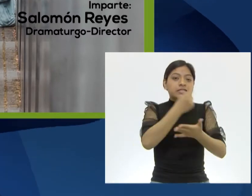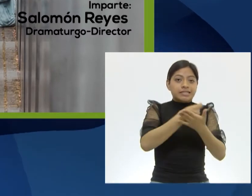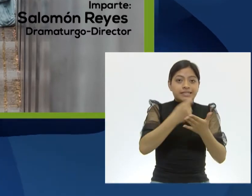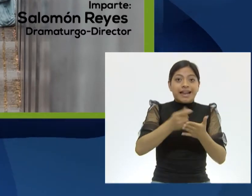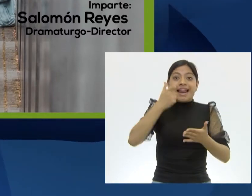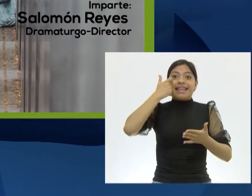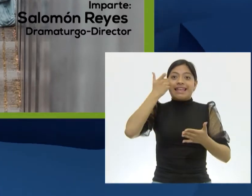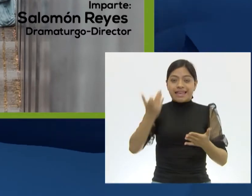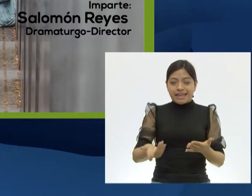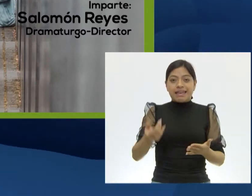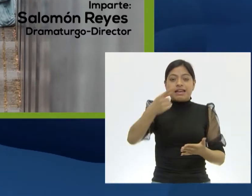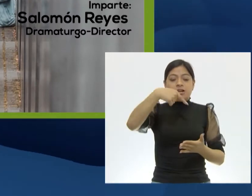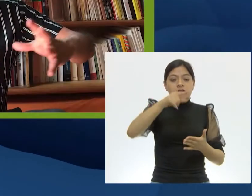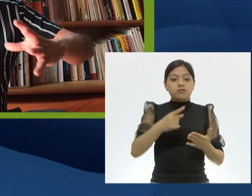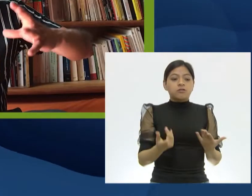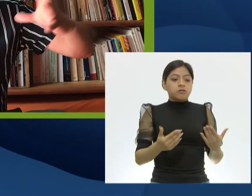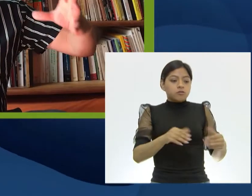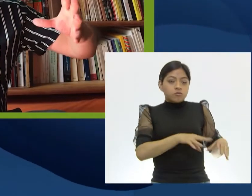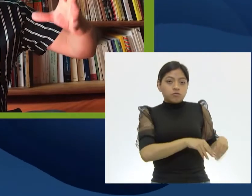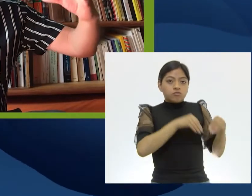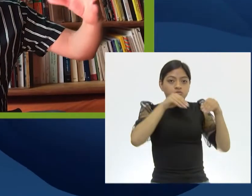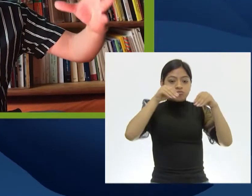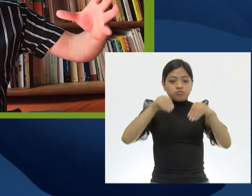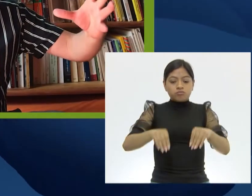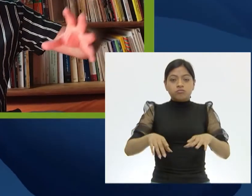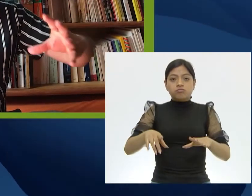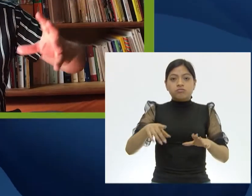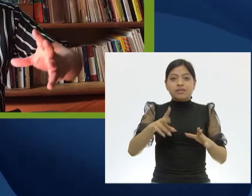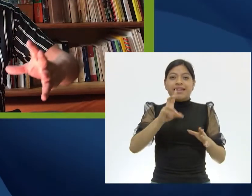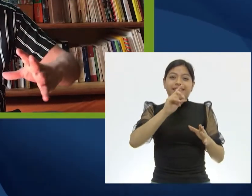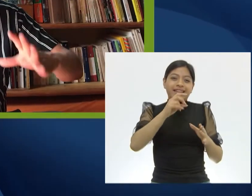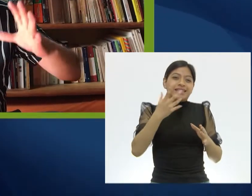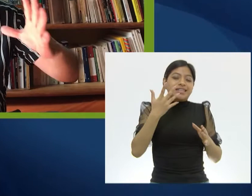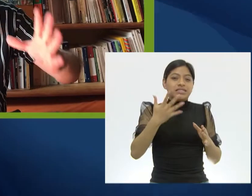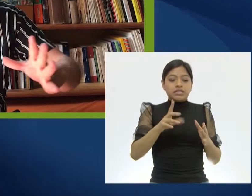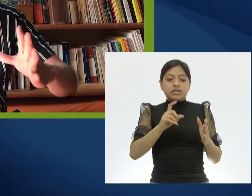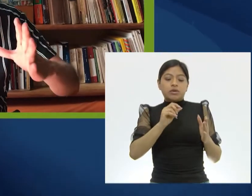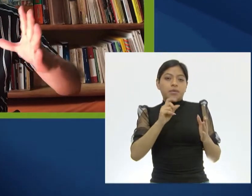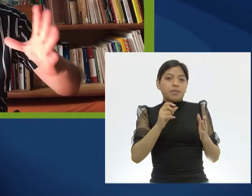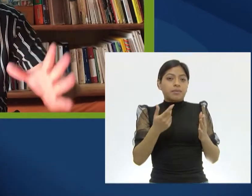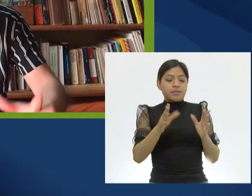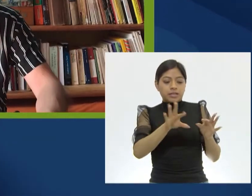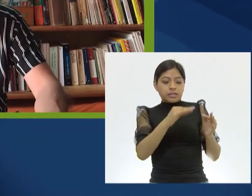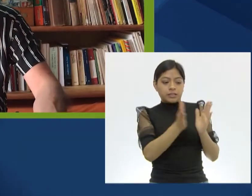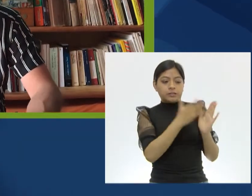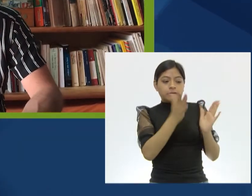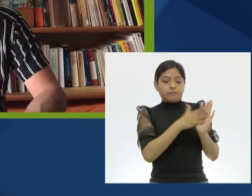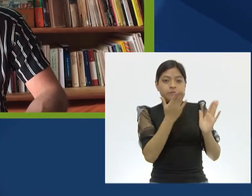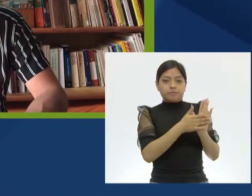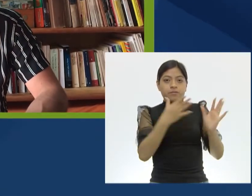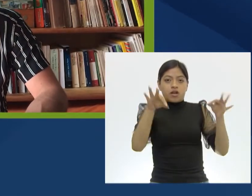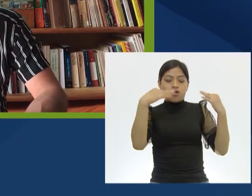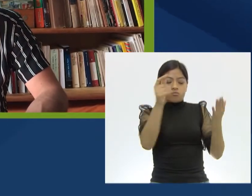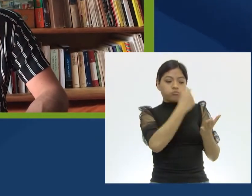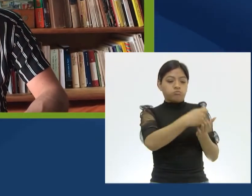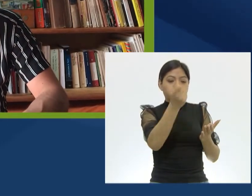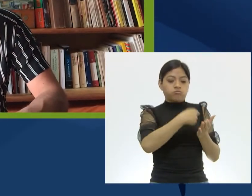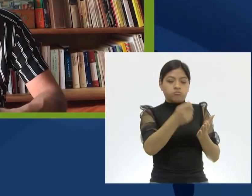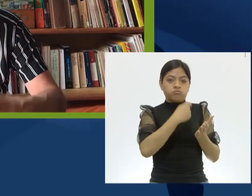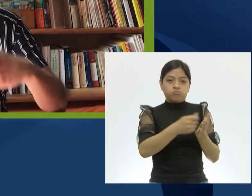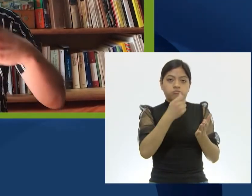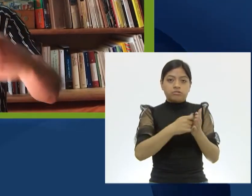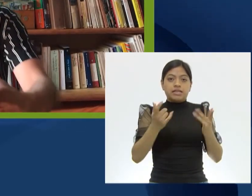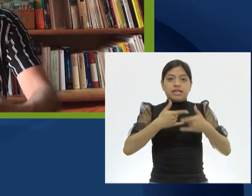que quieren hacer obras grandes de 25 o 30 hojas que representan como una hora, hora y media